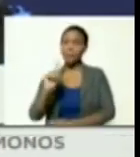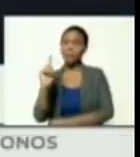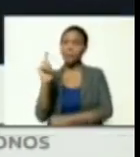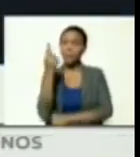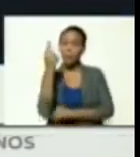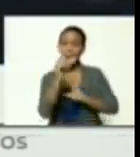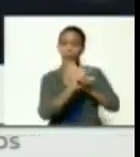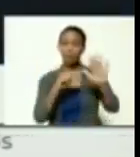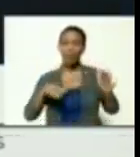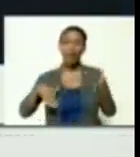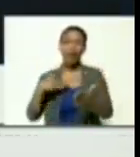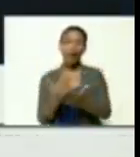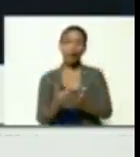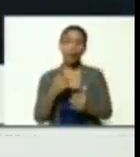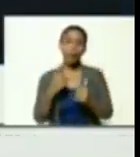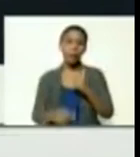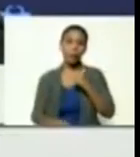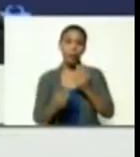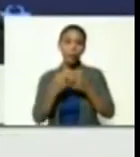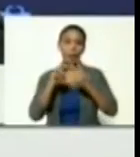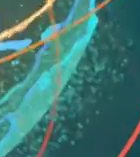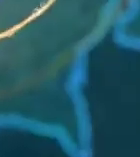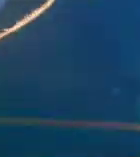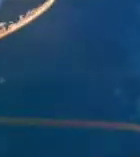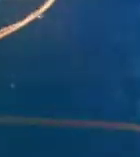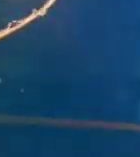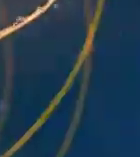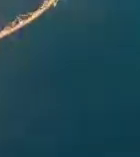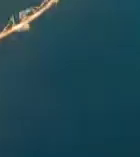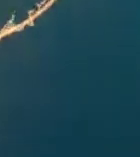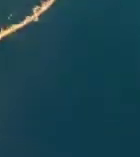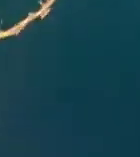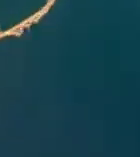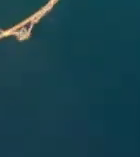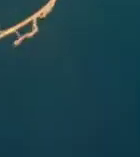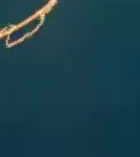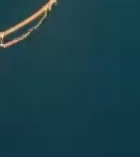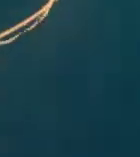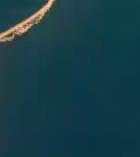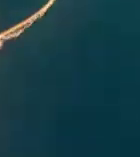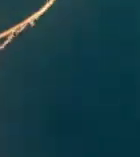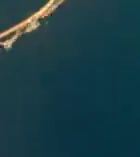artículo hasta el último, paz y seguridad internacionales.